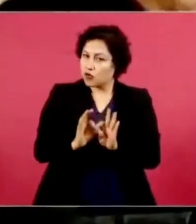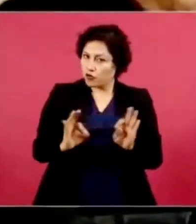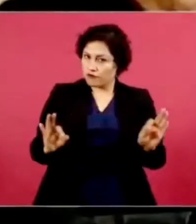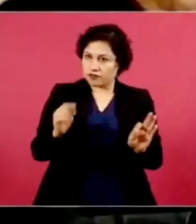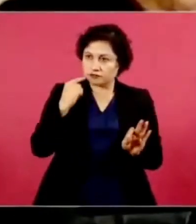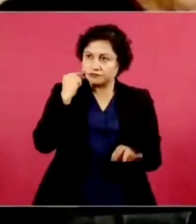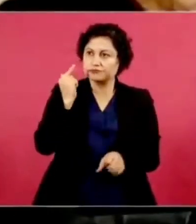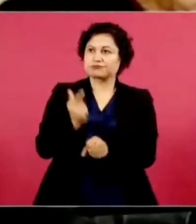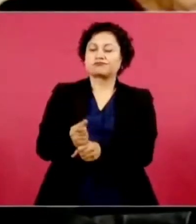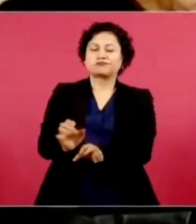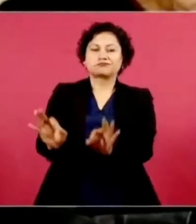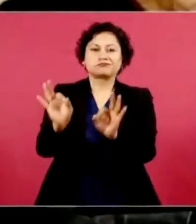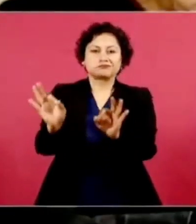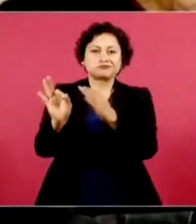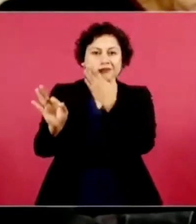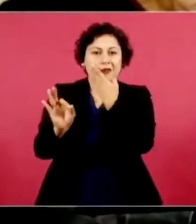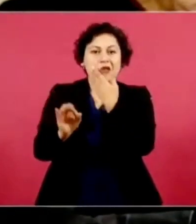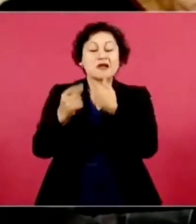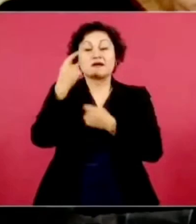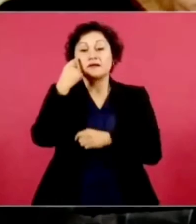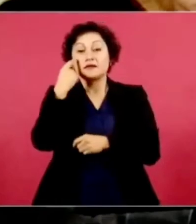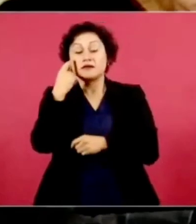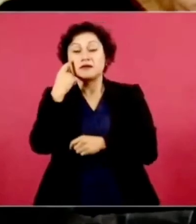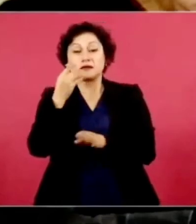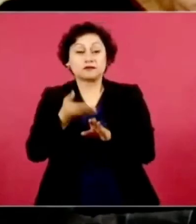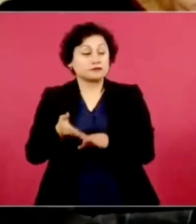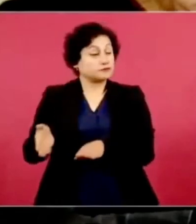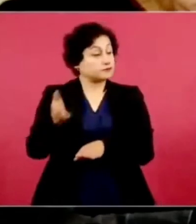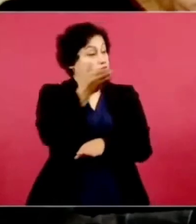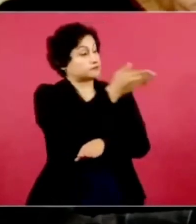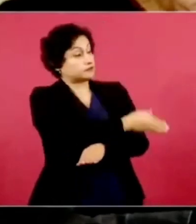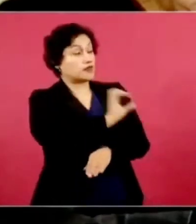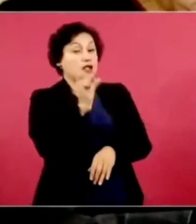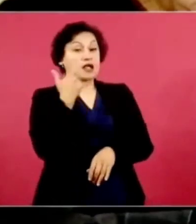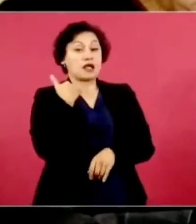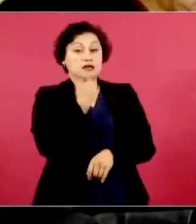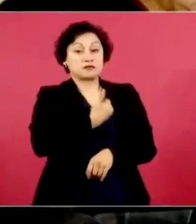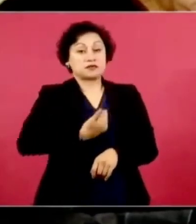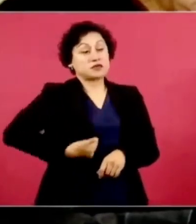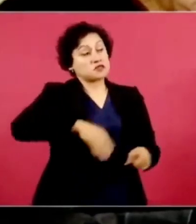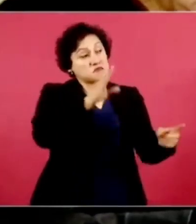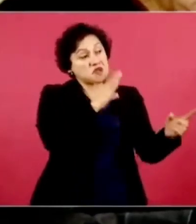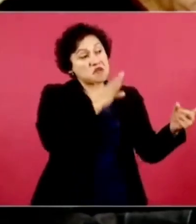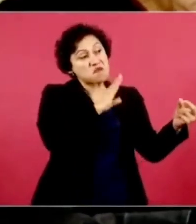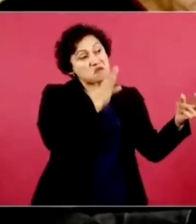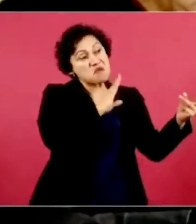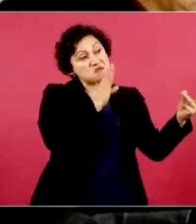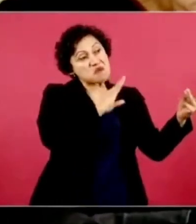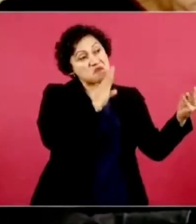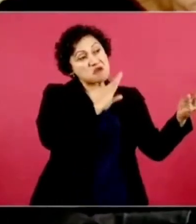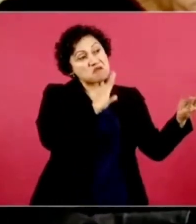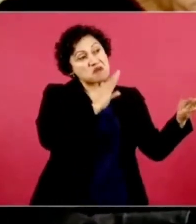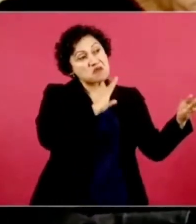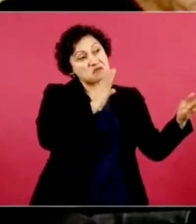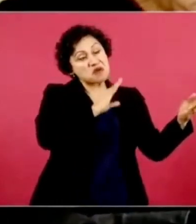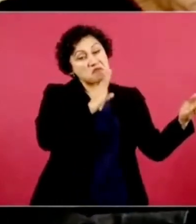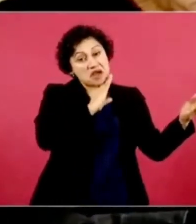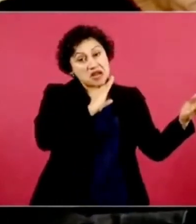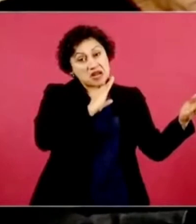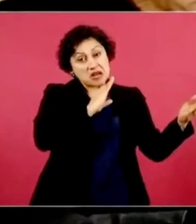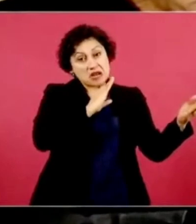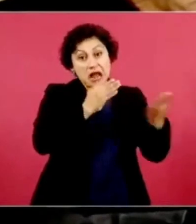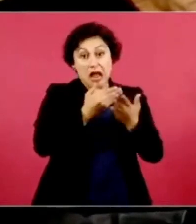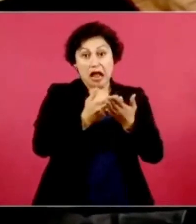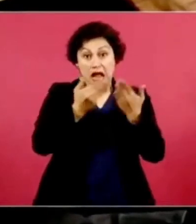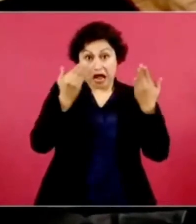tan mal todo lo que habían hecho en los últimos sexenios en materia educativa que cualquier cosa que haga este gobierno va a ser mejor. Sí. Y ya después